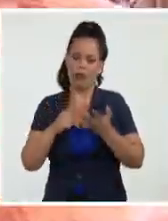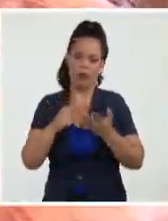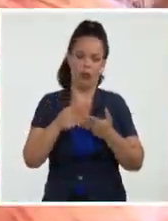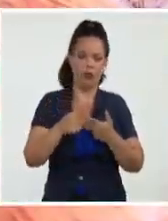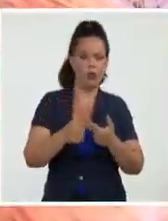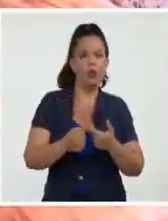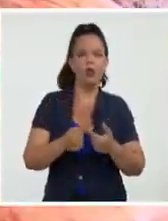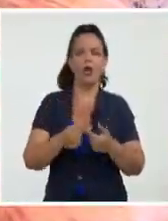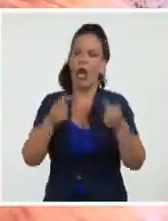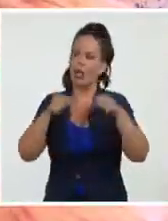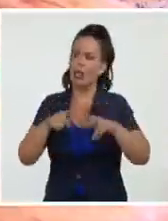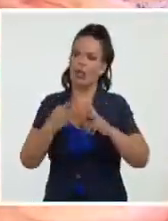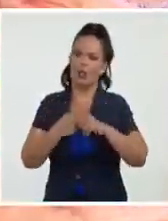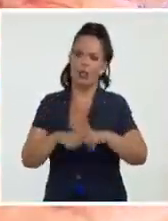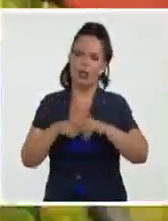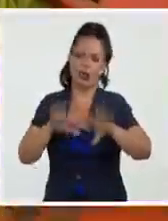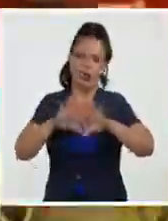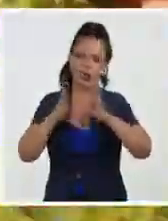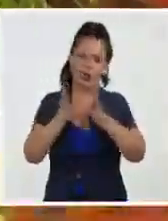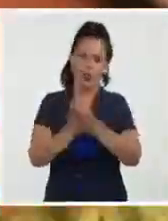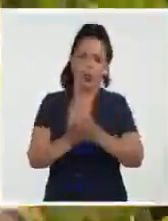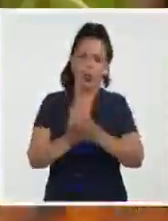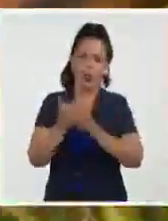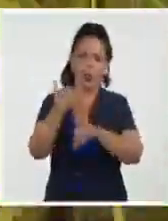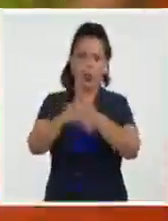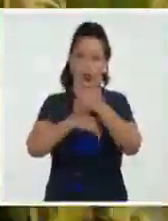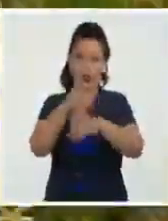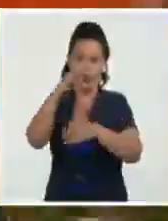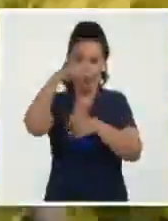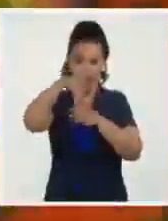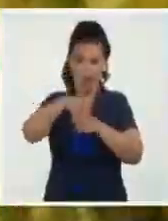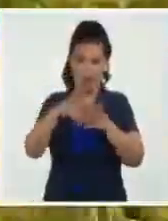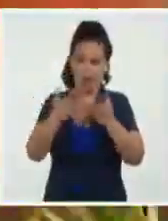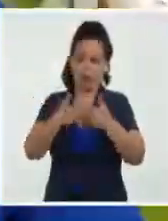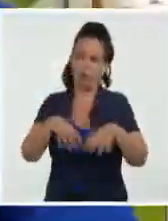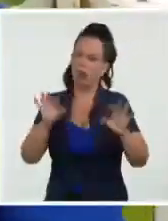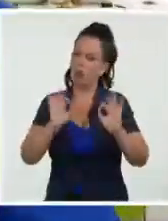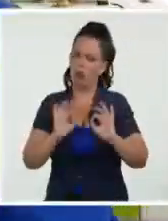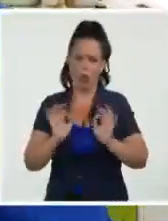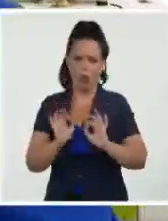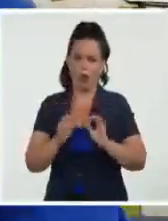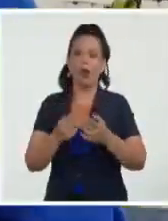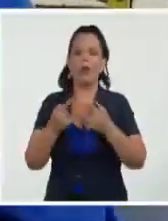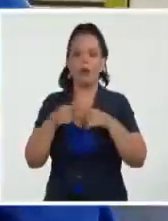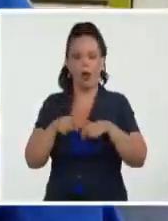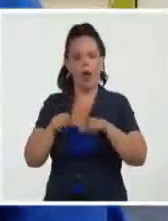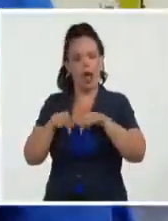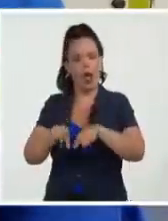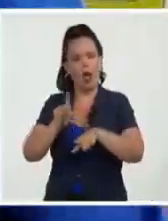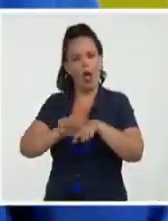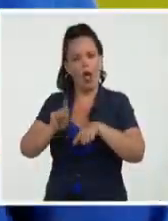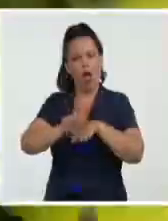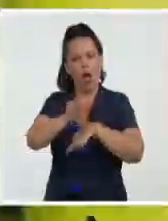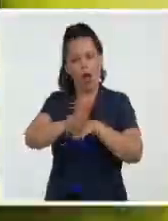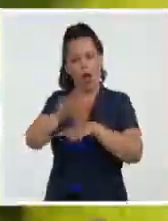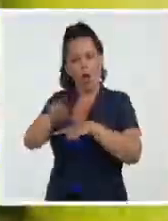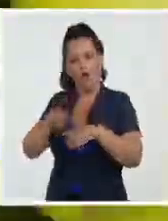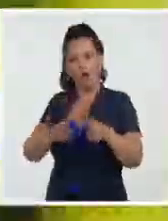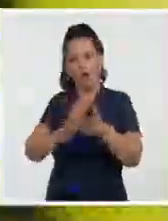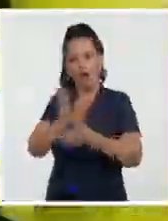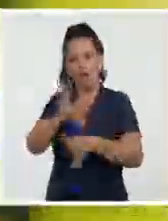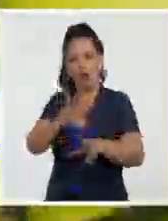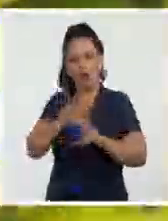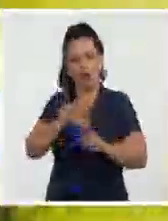de resolver los problemas en la producción interna. Ante insatisfacciones del campesinado, nuevas medidas ya hoy se aplican en todo el país.